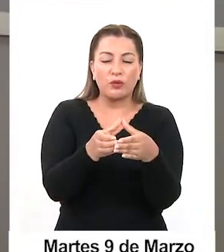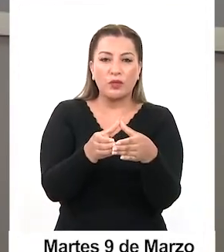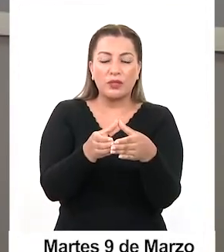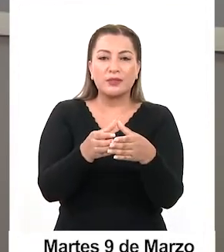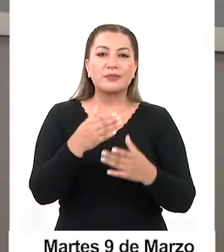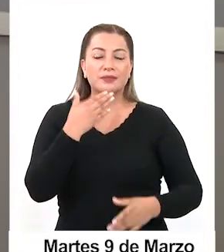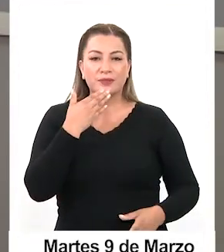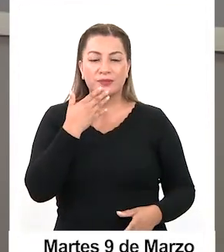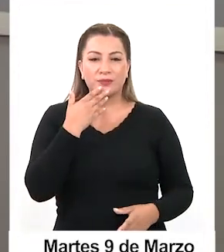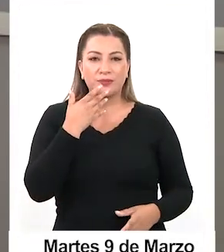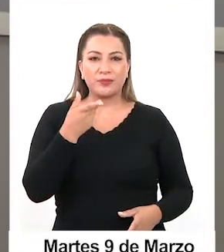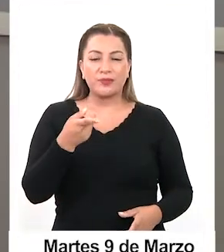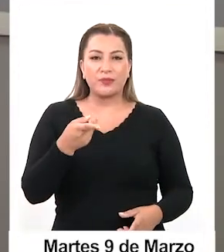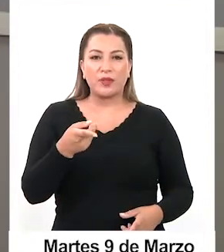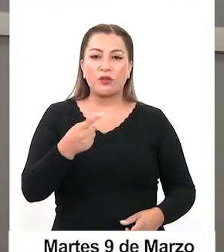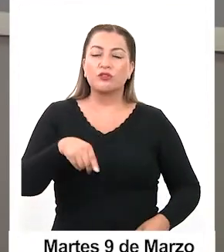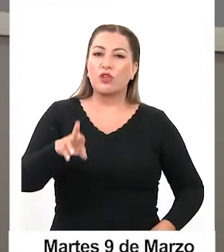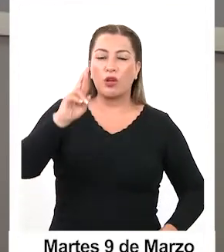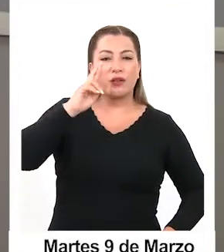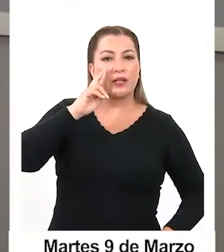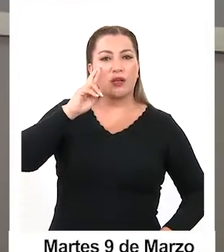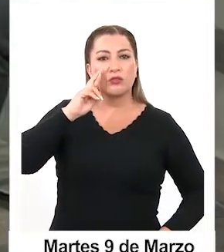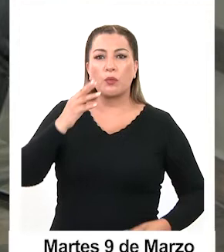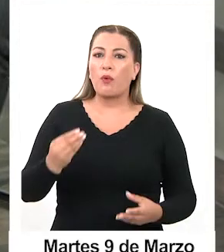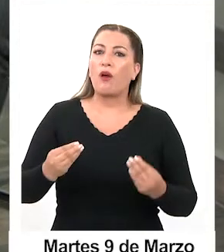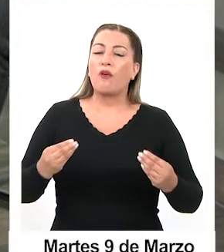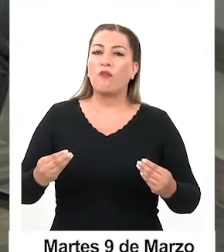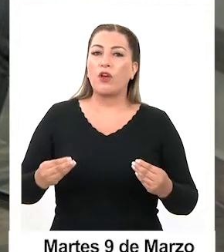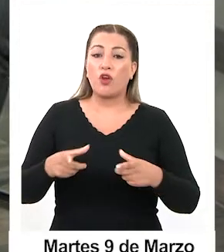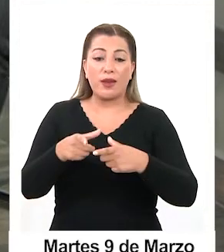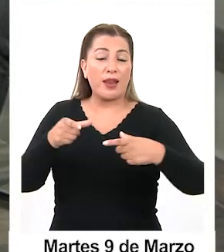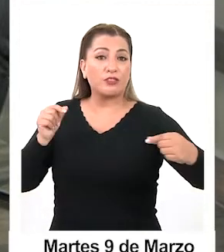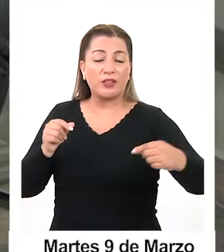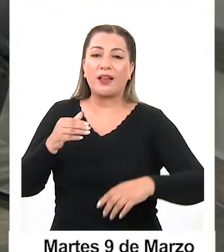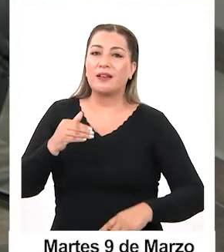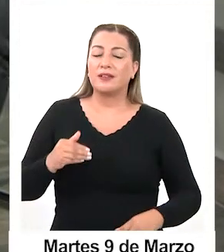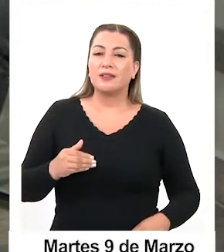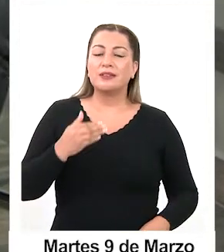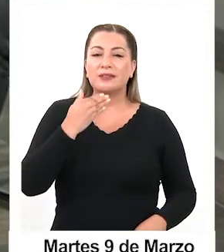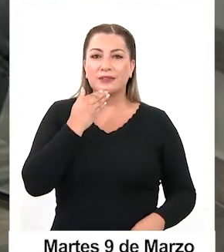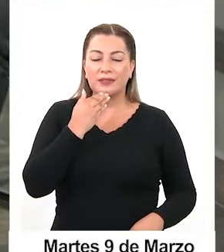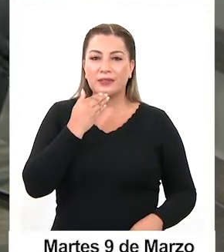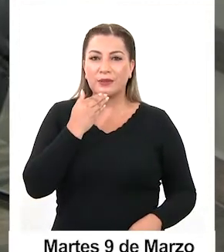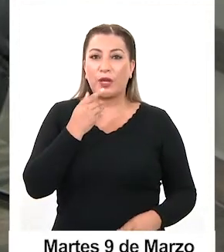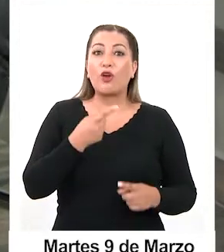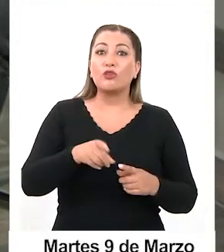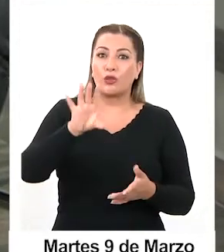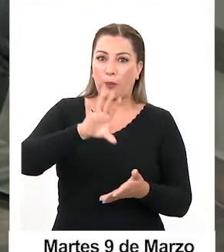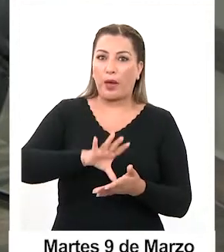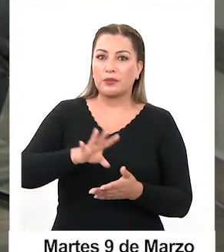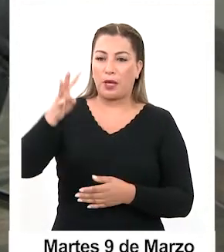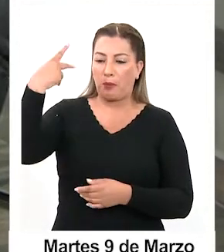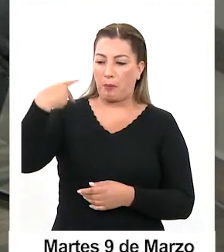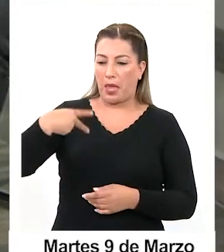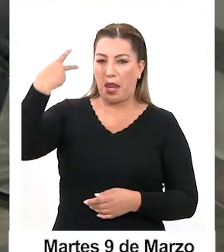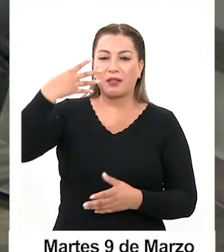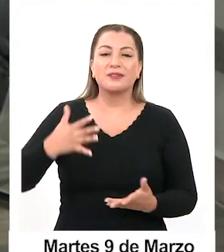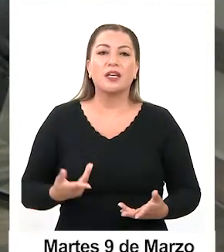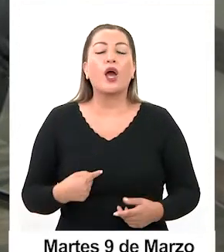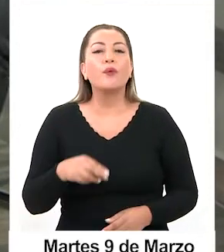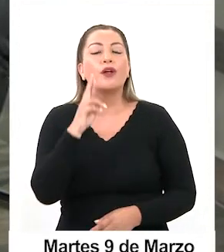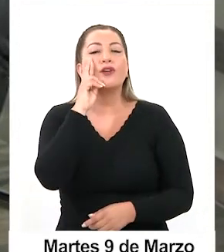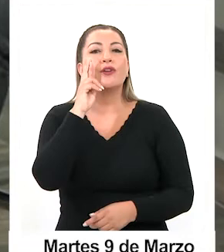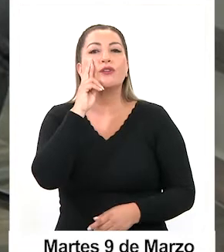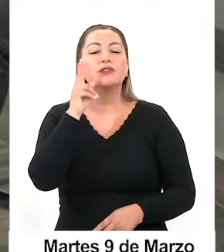asociado, digamos, a algo que está reconocido como exitoso a nivel nacional y a nivel incluso de otros países. Se reconoce